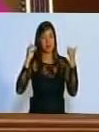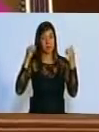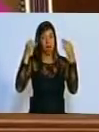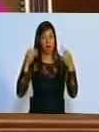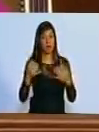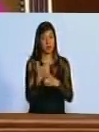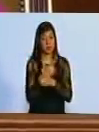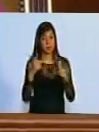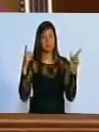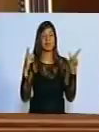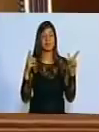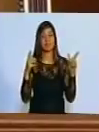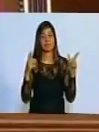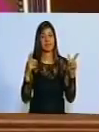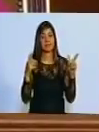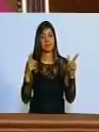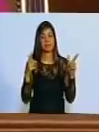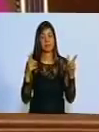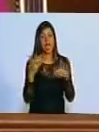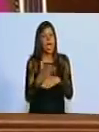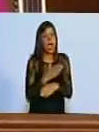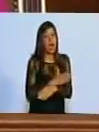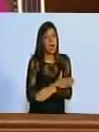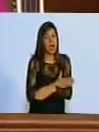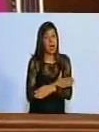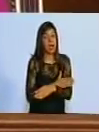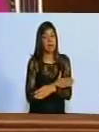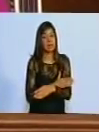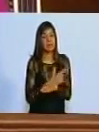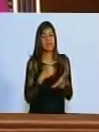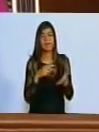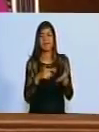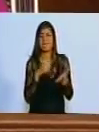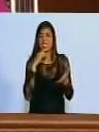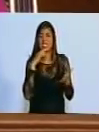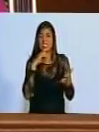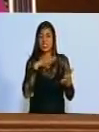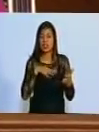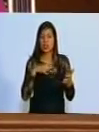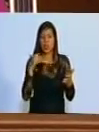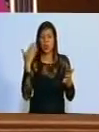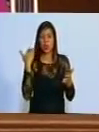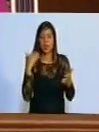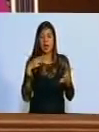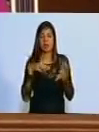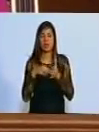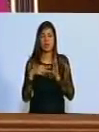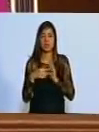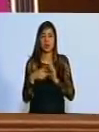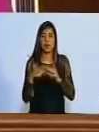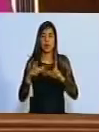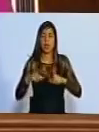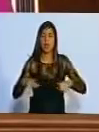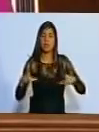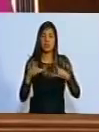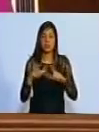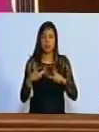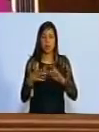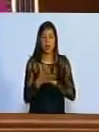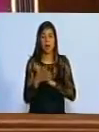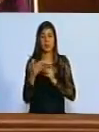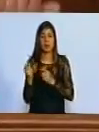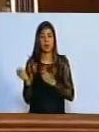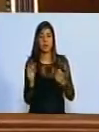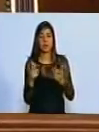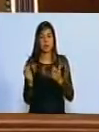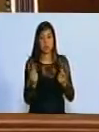soberana, y que antes de ese proceso significó un bastión de aprovisionamiento de recursos que